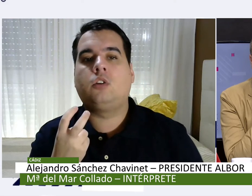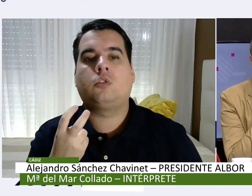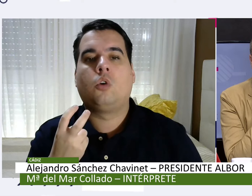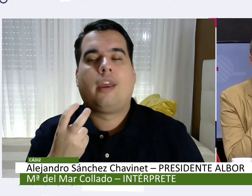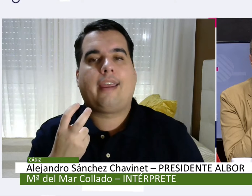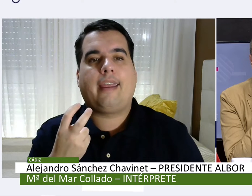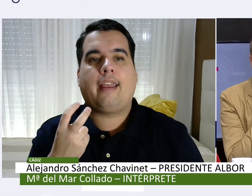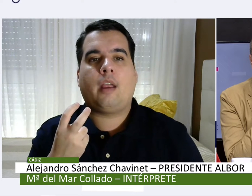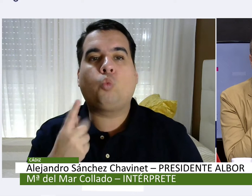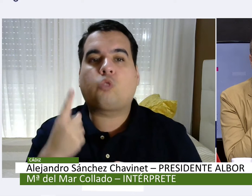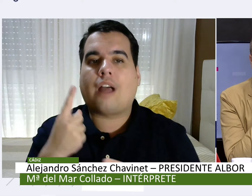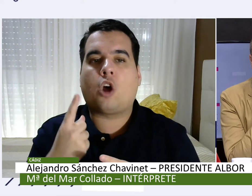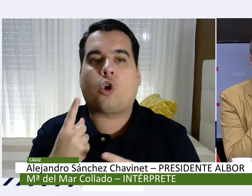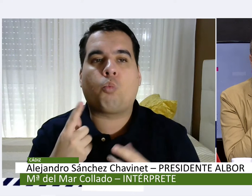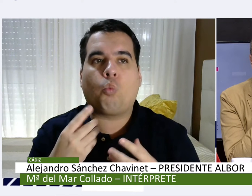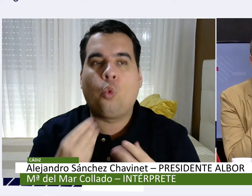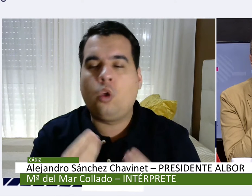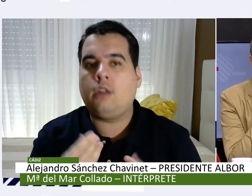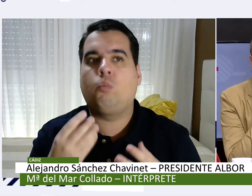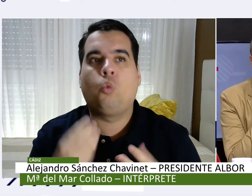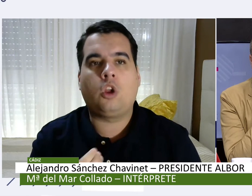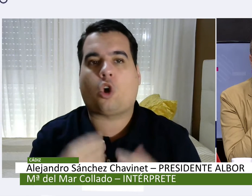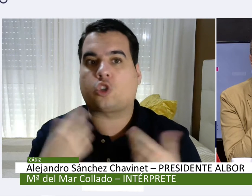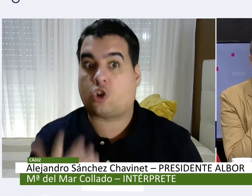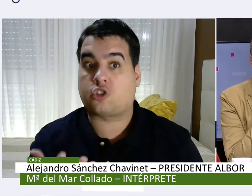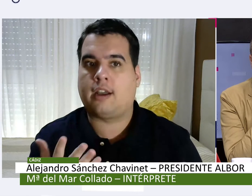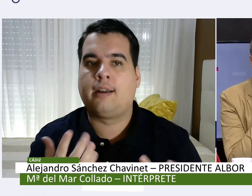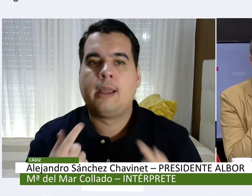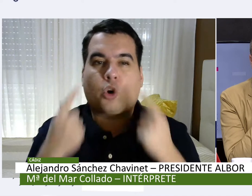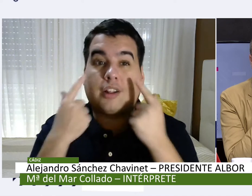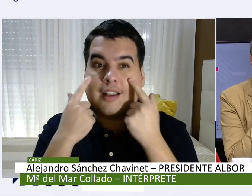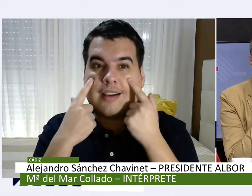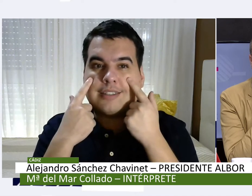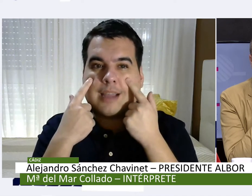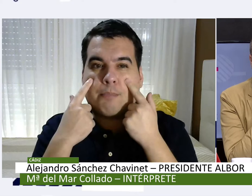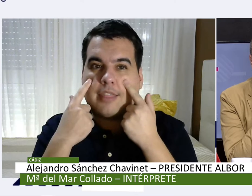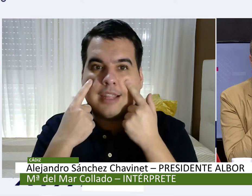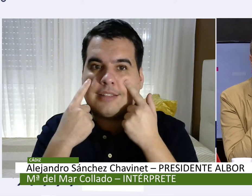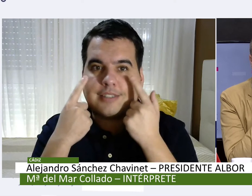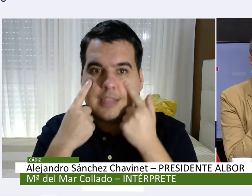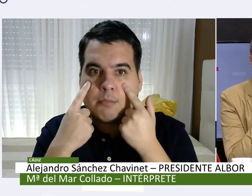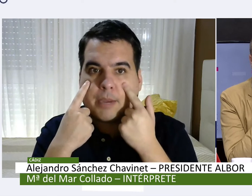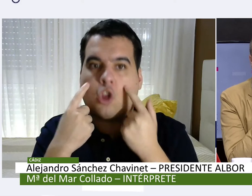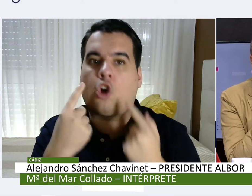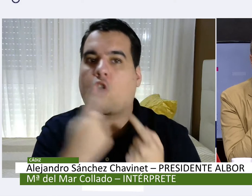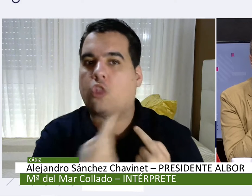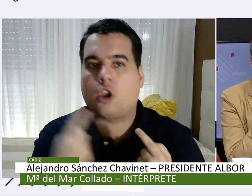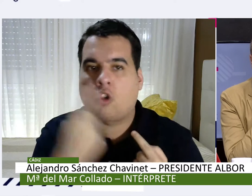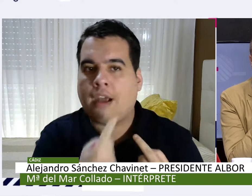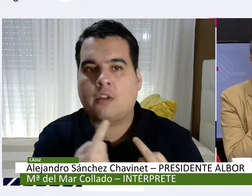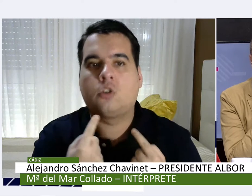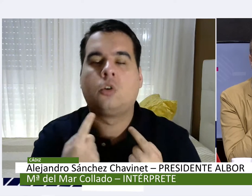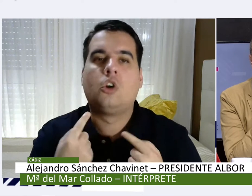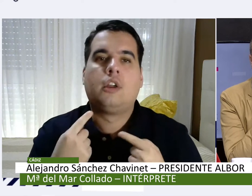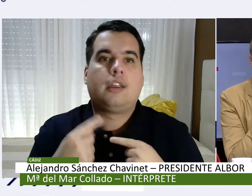me ha habido un trabajo muy, muy costoso. Porque tienes que estar pendiente siempre un ojo de